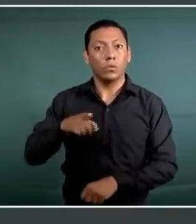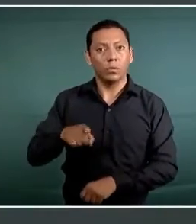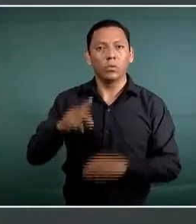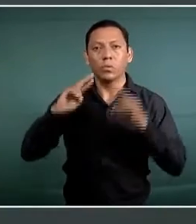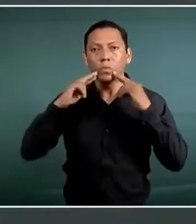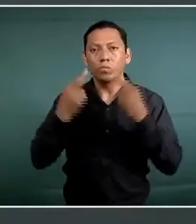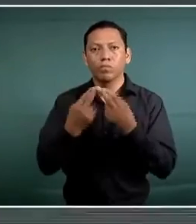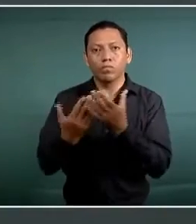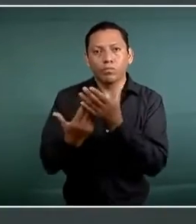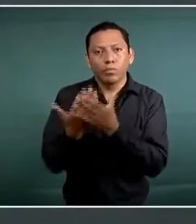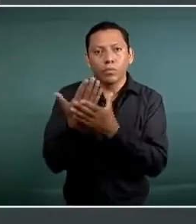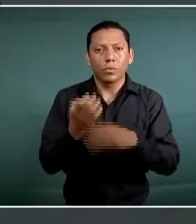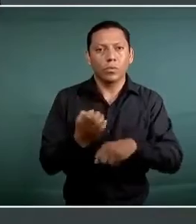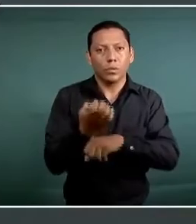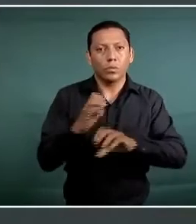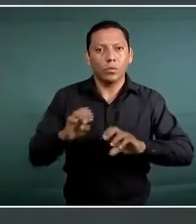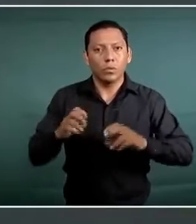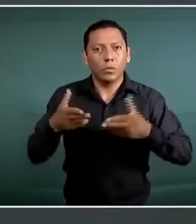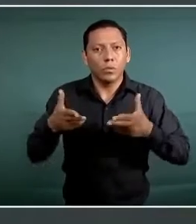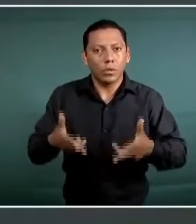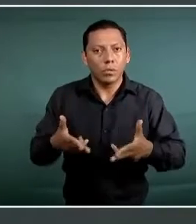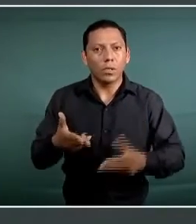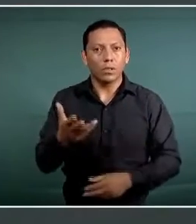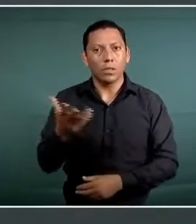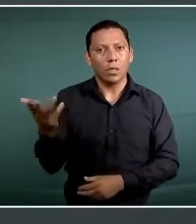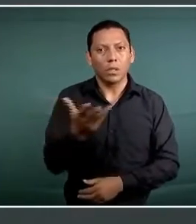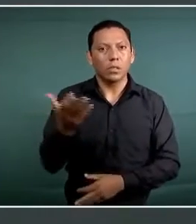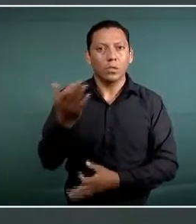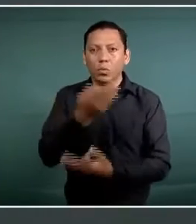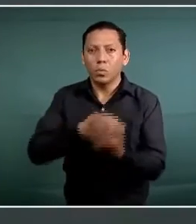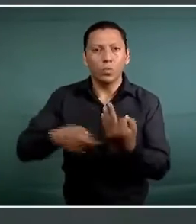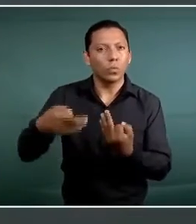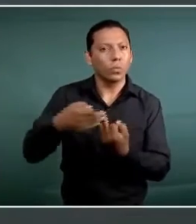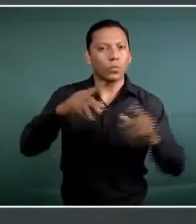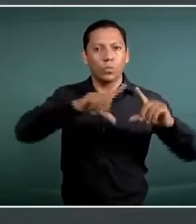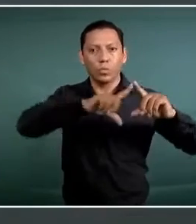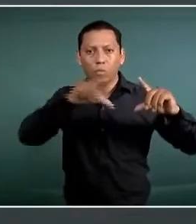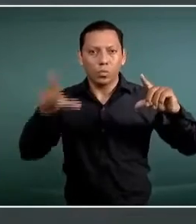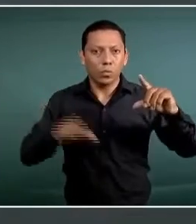reúnen aquí en Chiapas como se hace en todo el país.